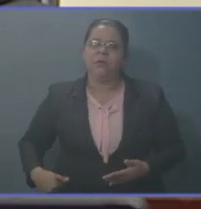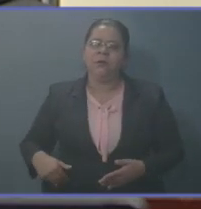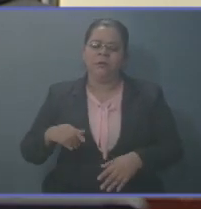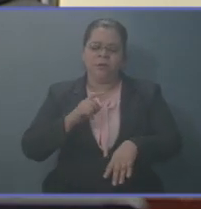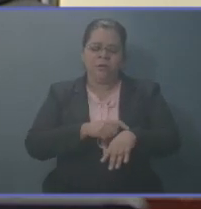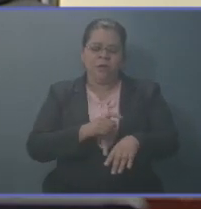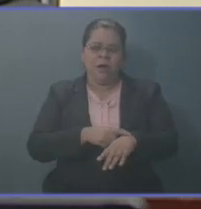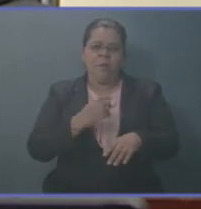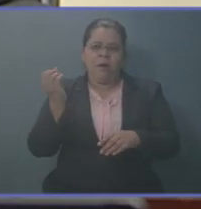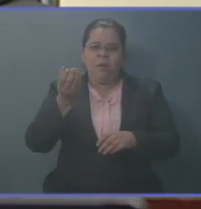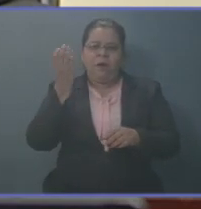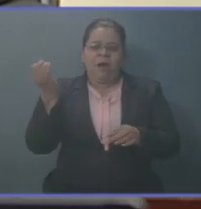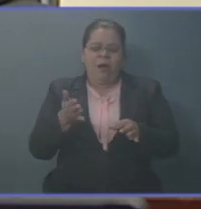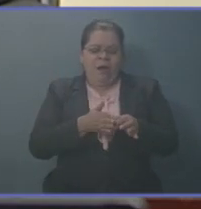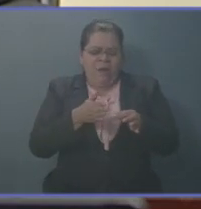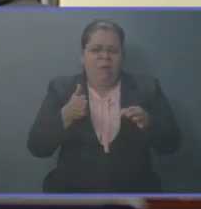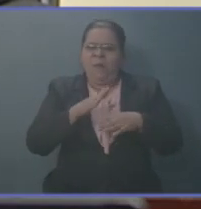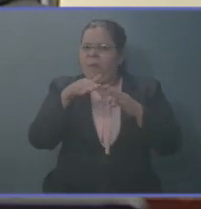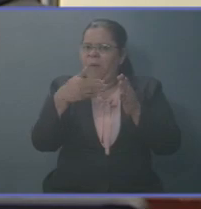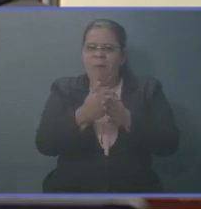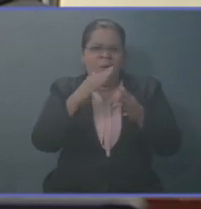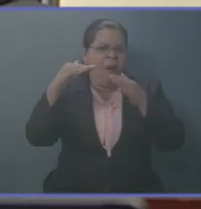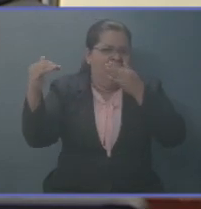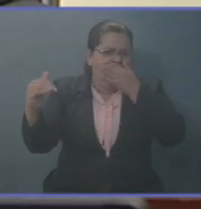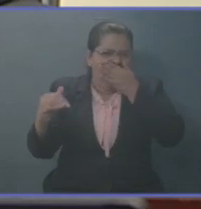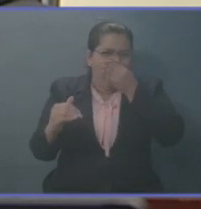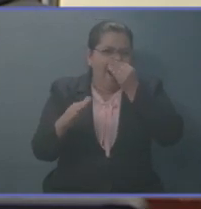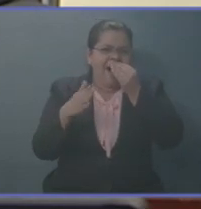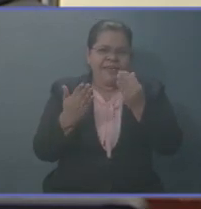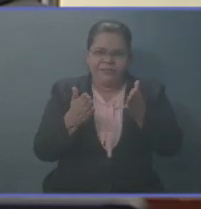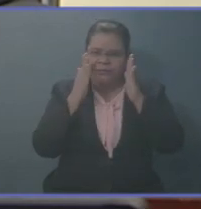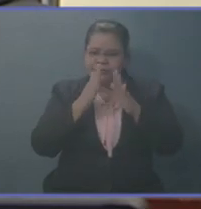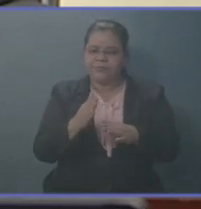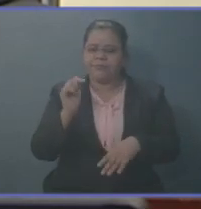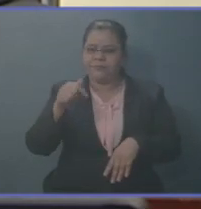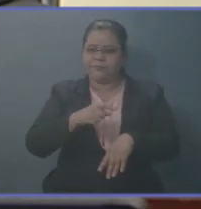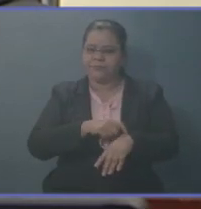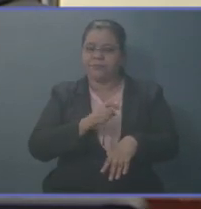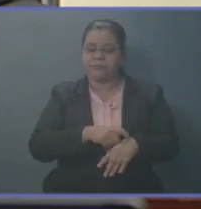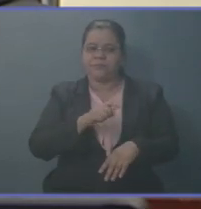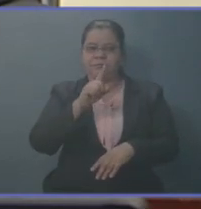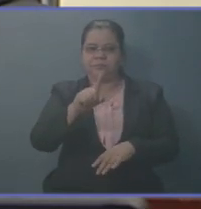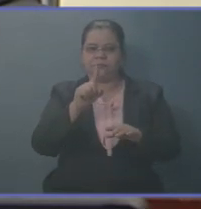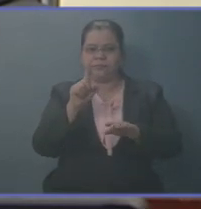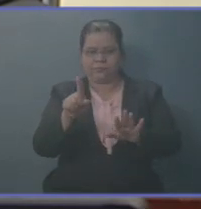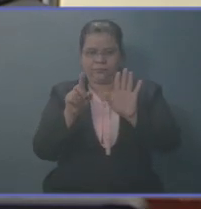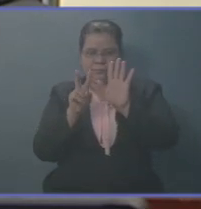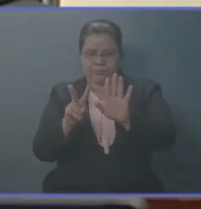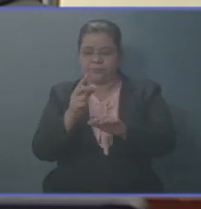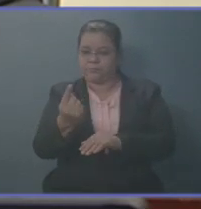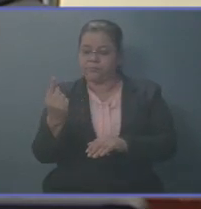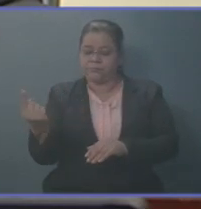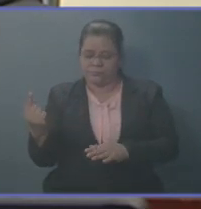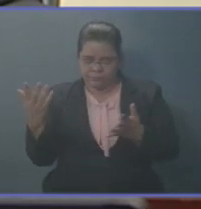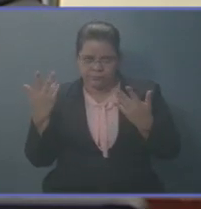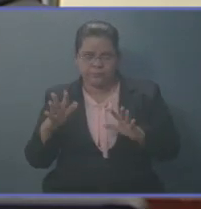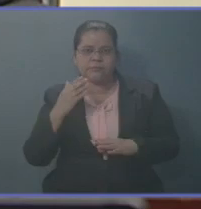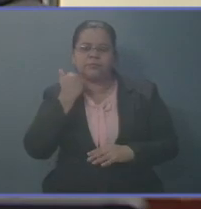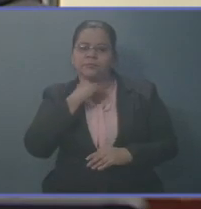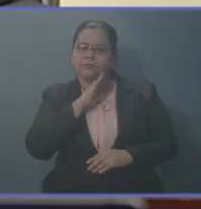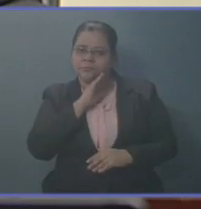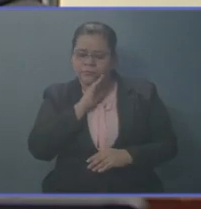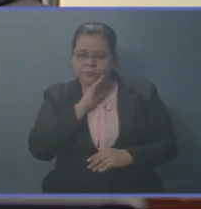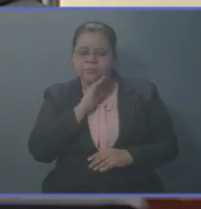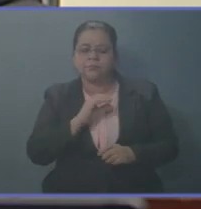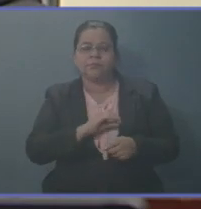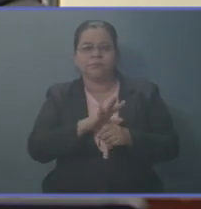el estado de emergencia nacional en todo el territorio nacional, en atención a que a la fecha se ha detectado 117 casos confirmados de personas contagiadas